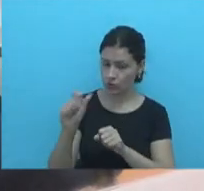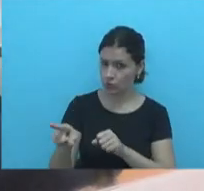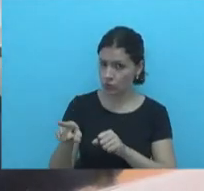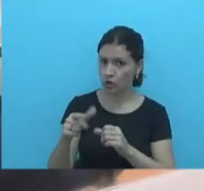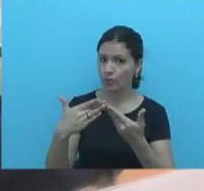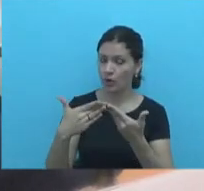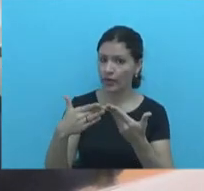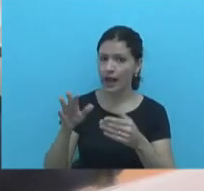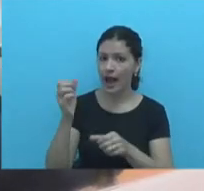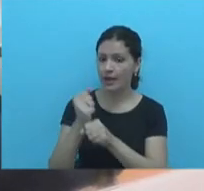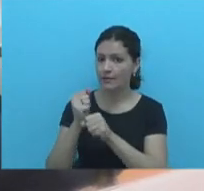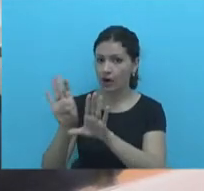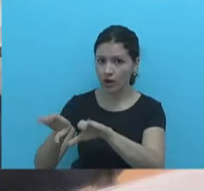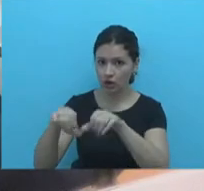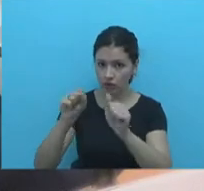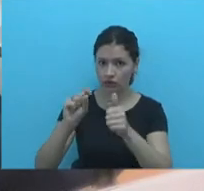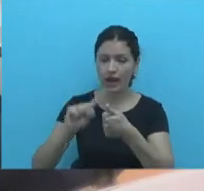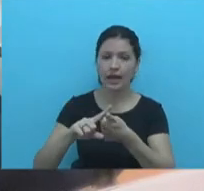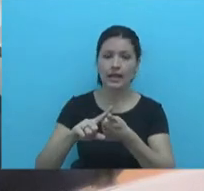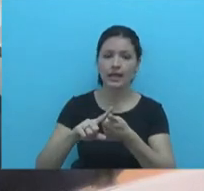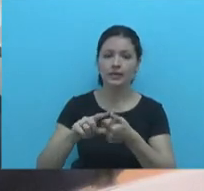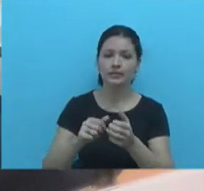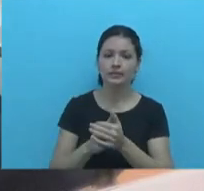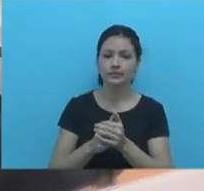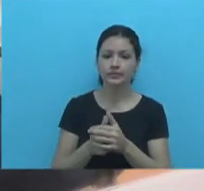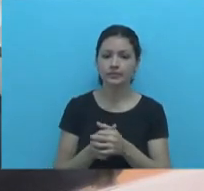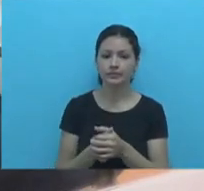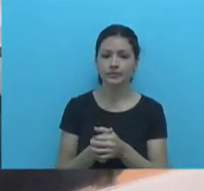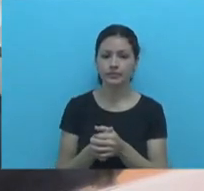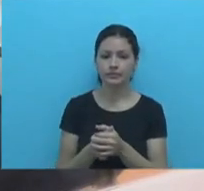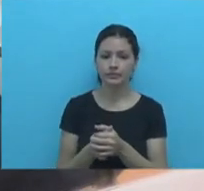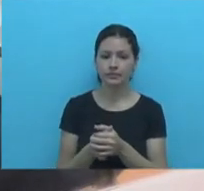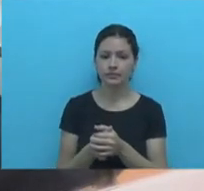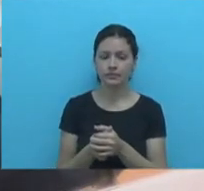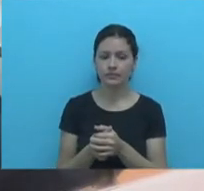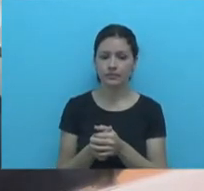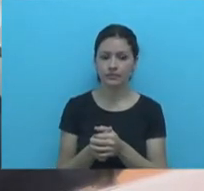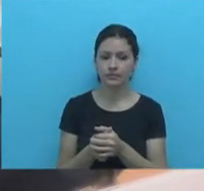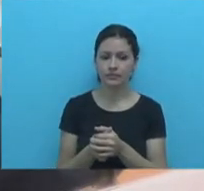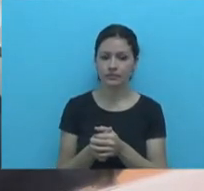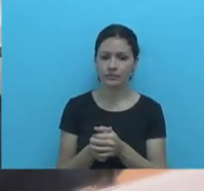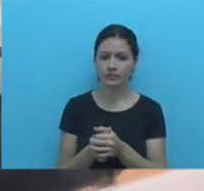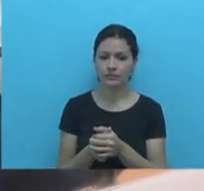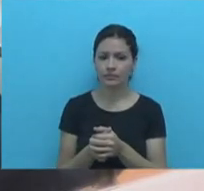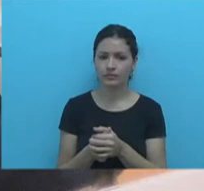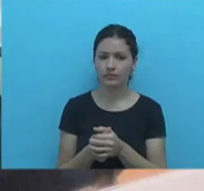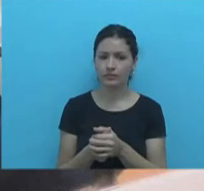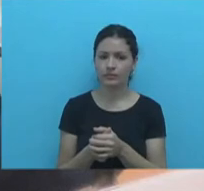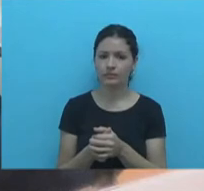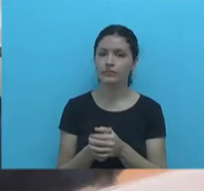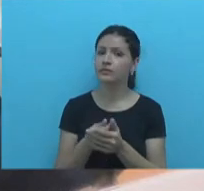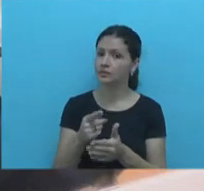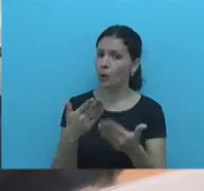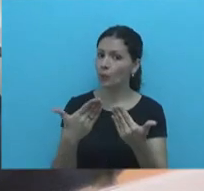trabajo es más fácil cuando tienen experiencia. Y esto cuenta como experiencia para que ellos puedan después también